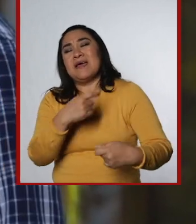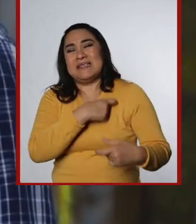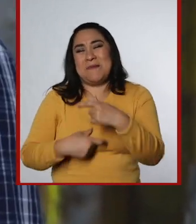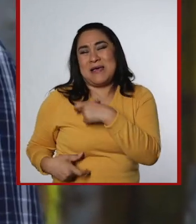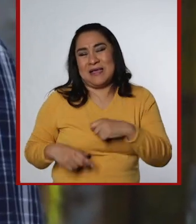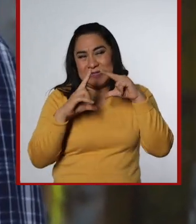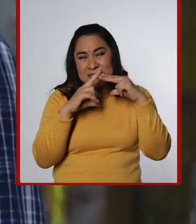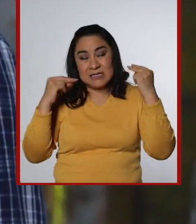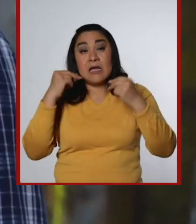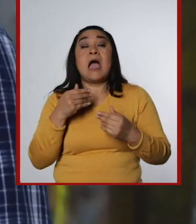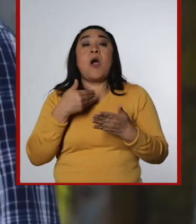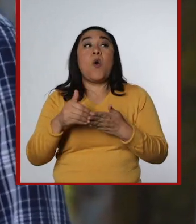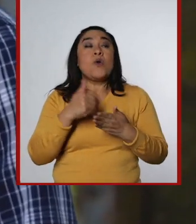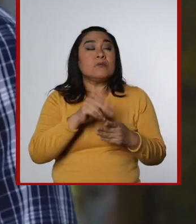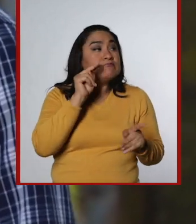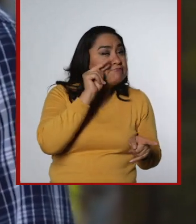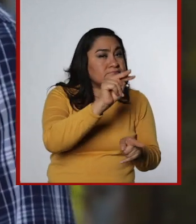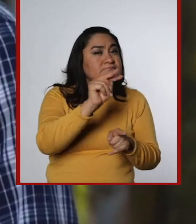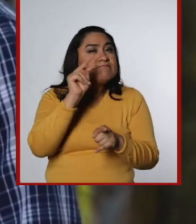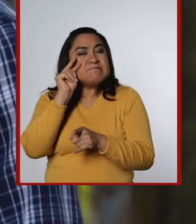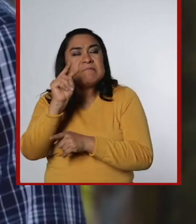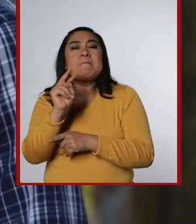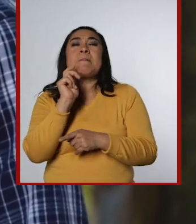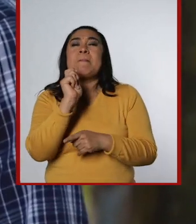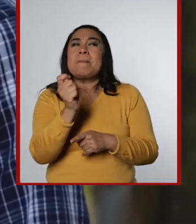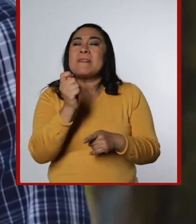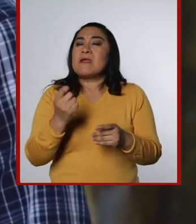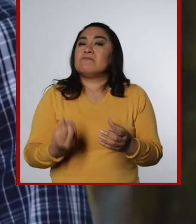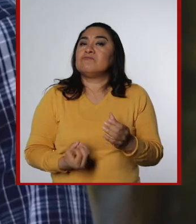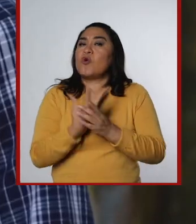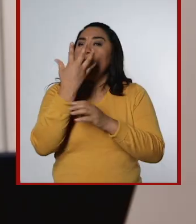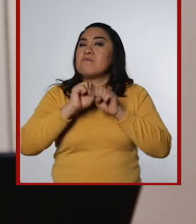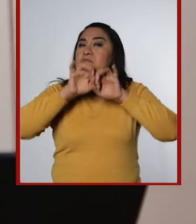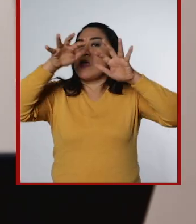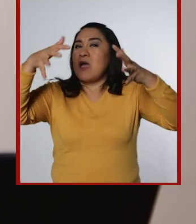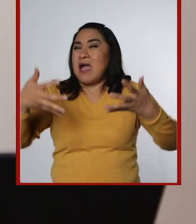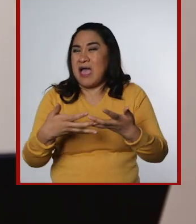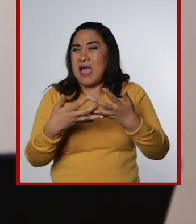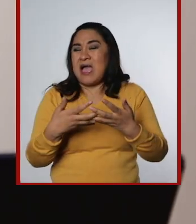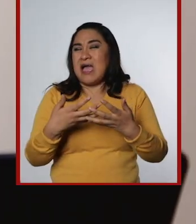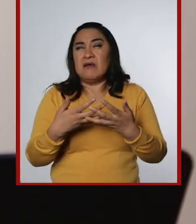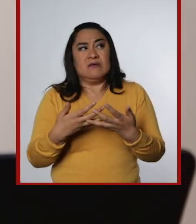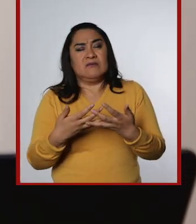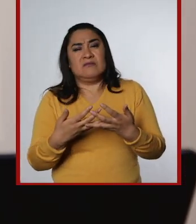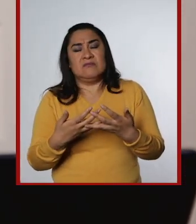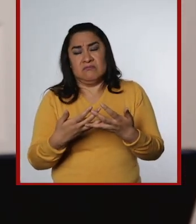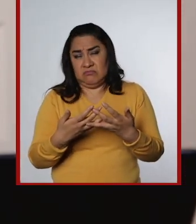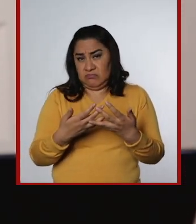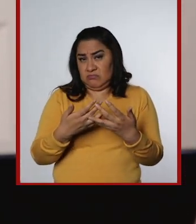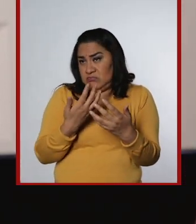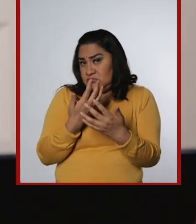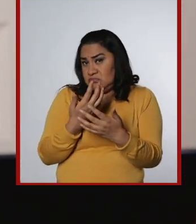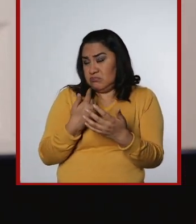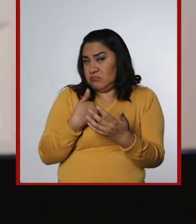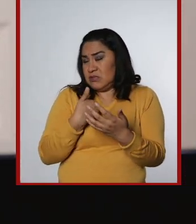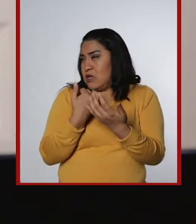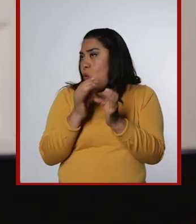esta ruta de la globalización, la autonomía pues no está pidiendo permiso para ejercerse.